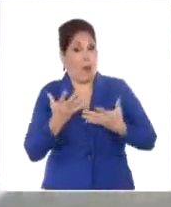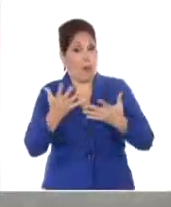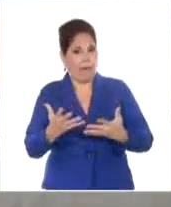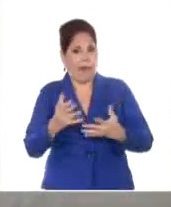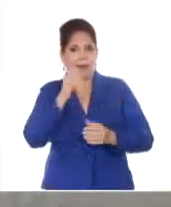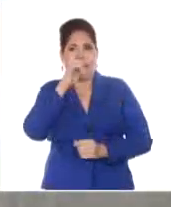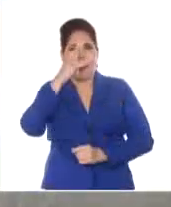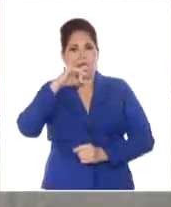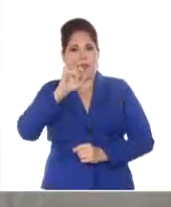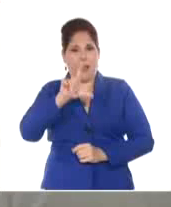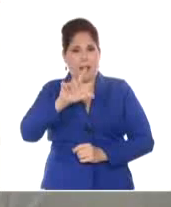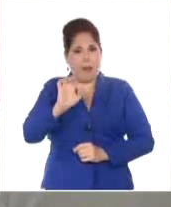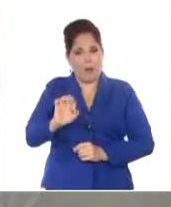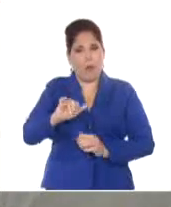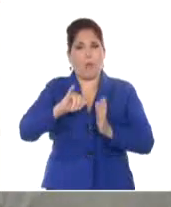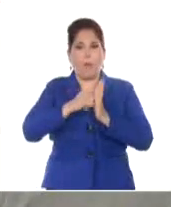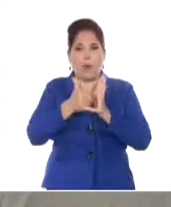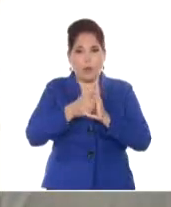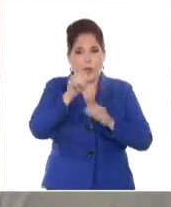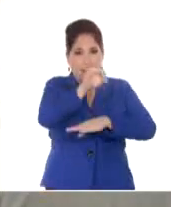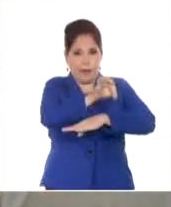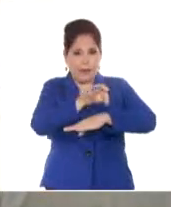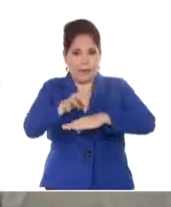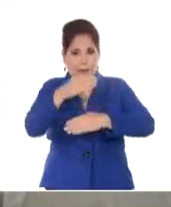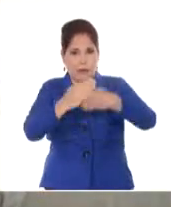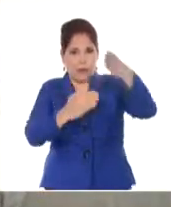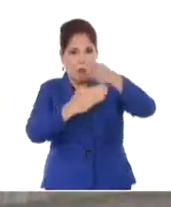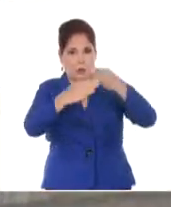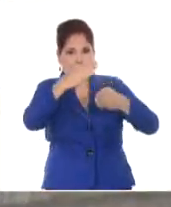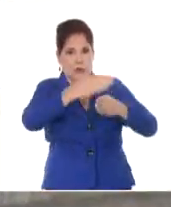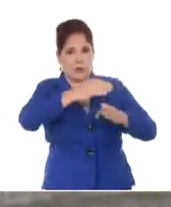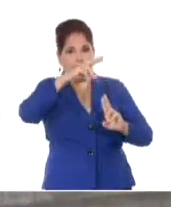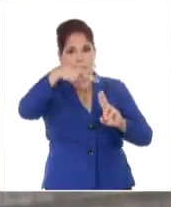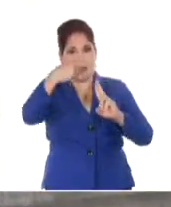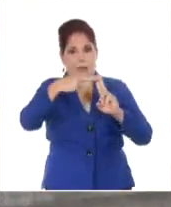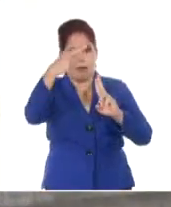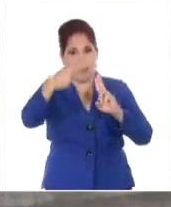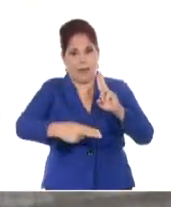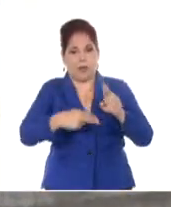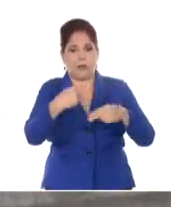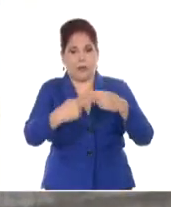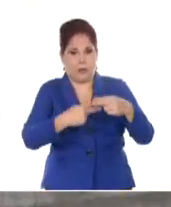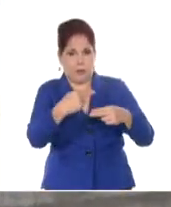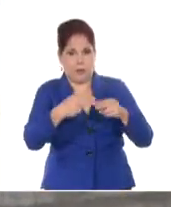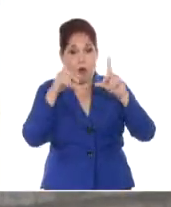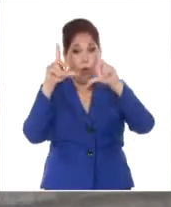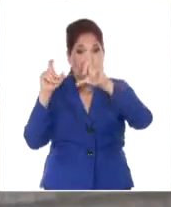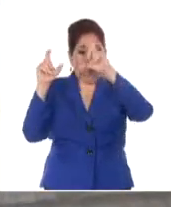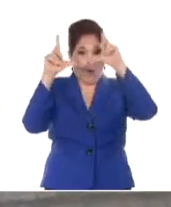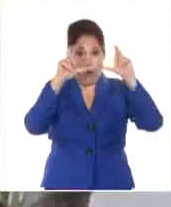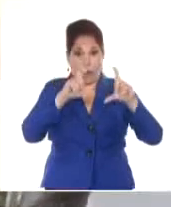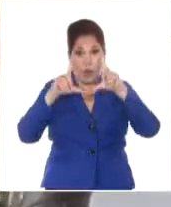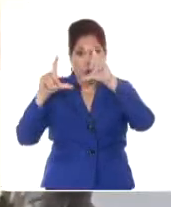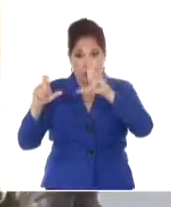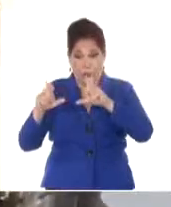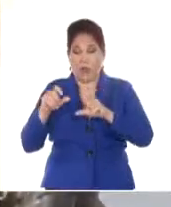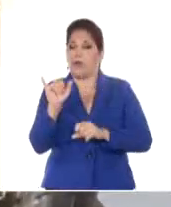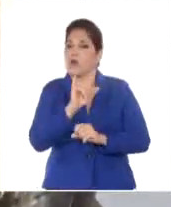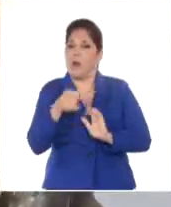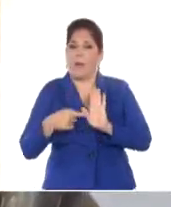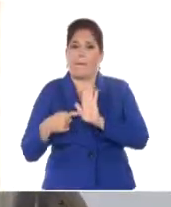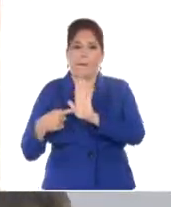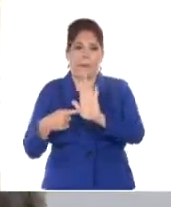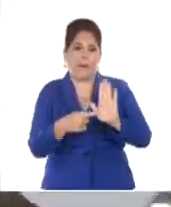Daniel Dall'Aglio, proyectista y constructor del teatro. El fotógrafo Ernesto Cruz presenta